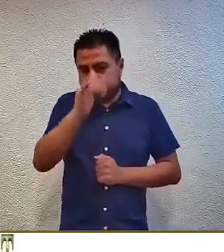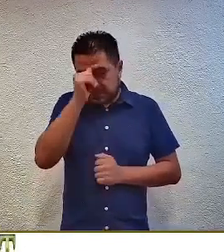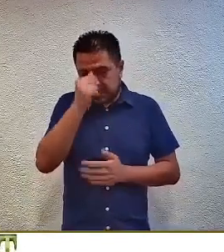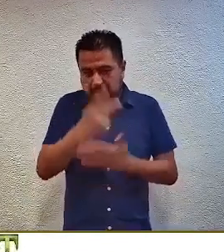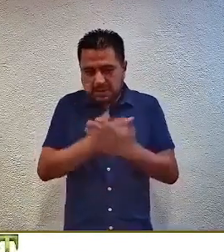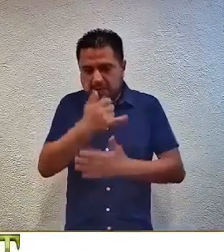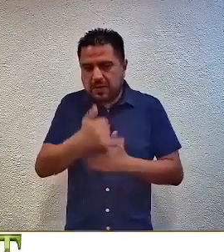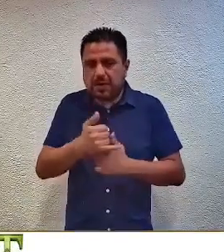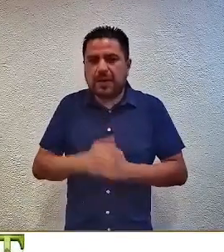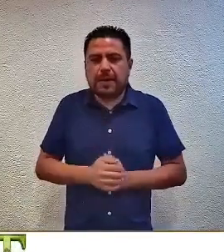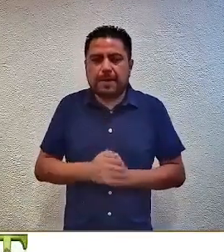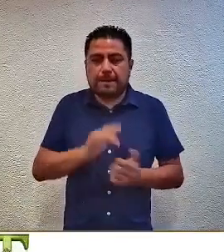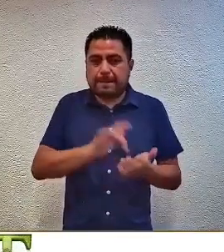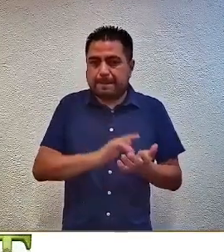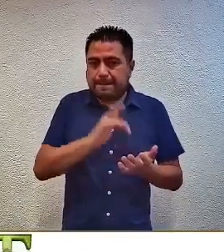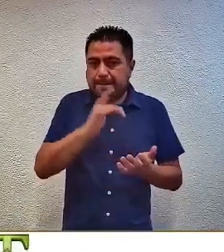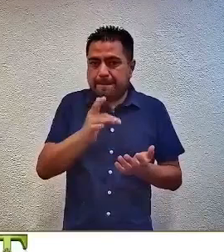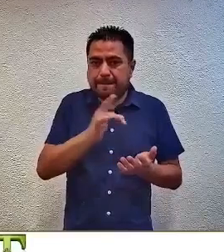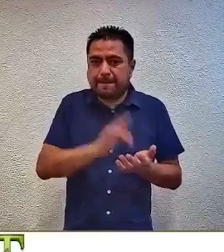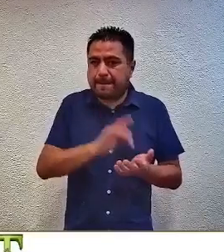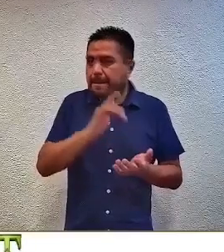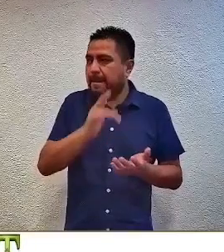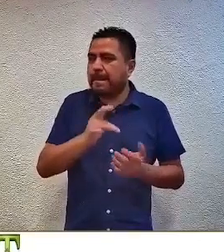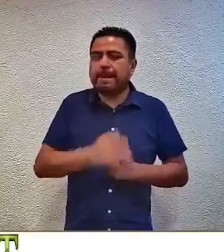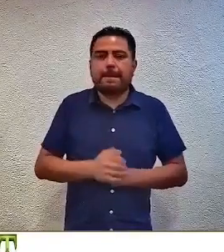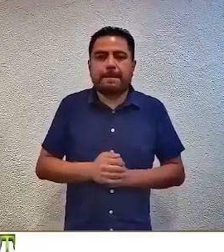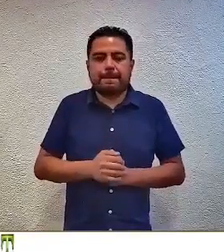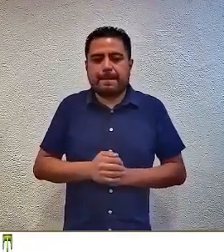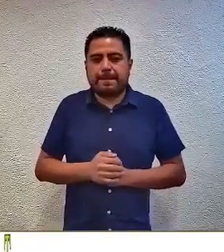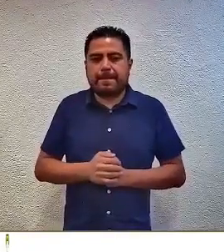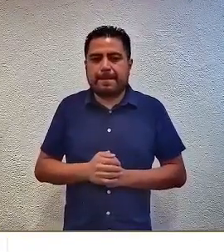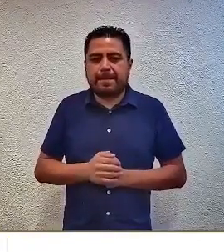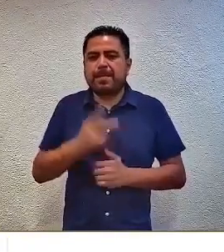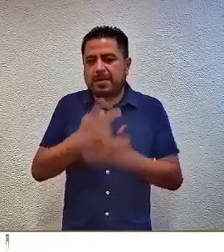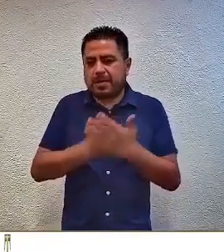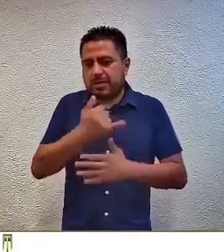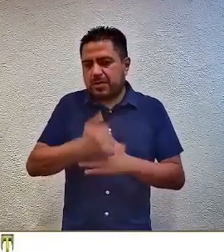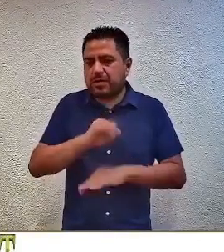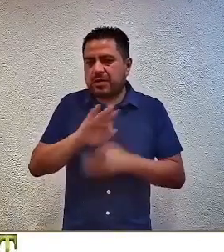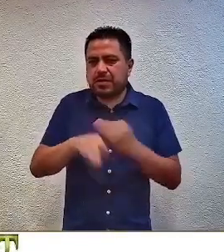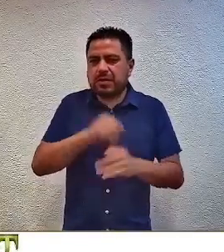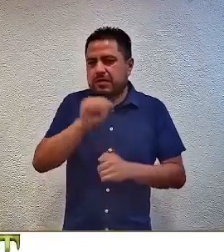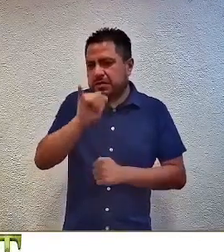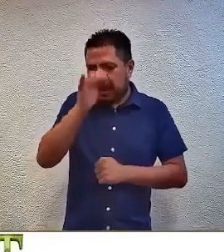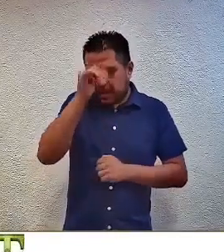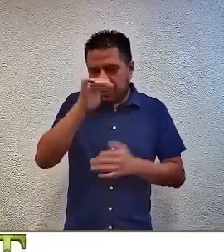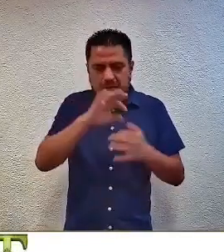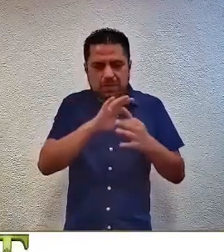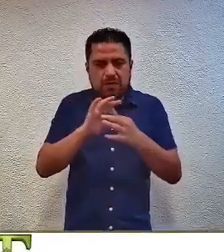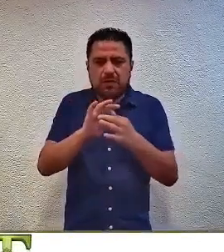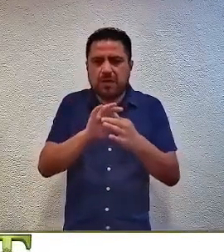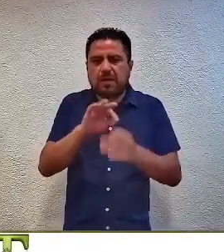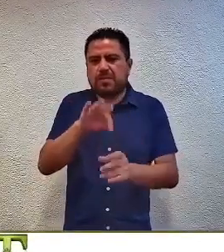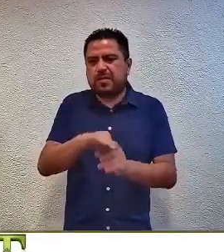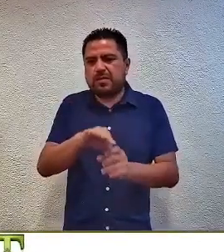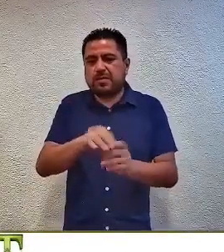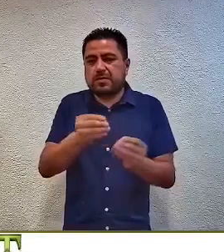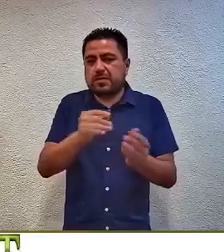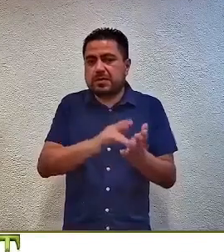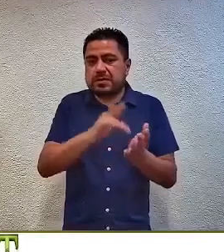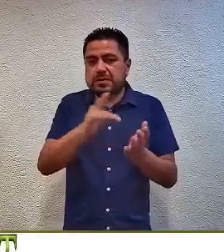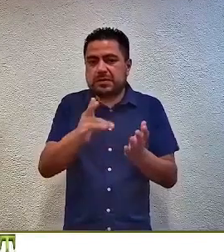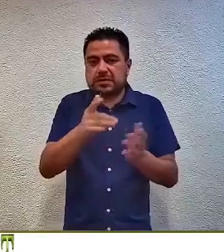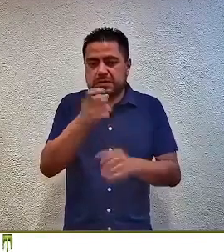proyecto. Gracias, magistrada. Magistrada presidenta, magistrada, magistrado. El proyecto de resolución fue aprobado por unanimidad de votos. Muchas gracias,